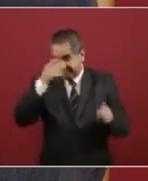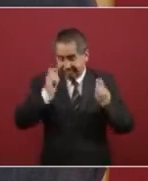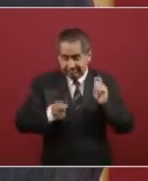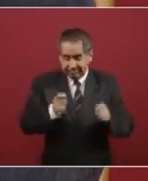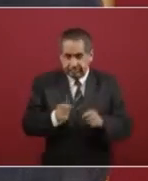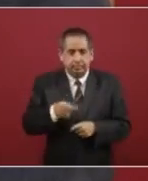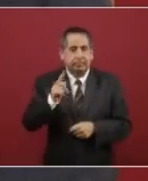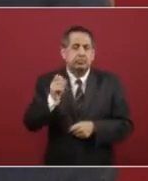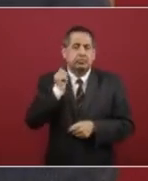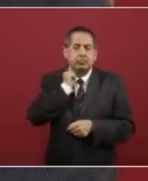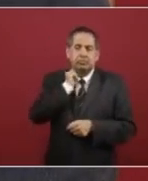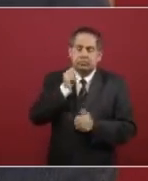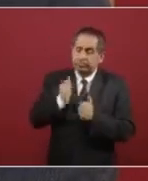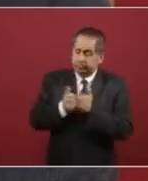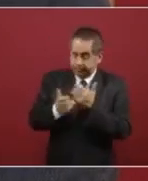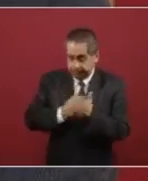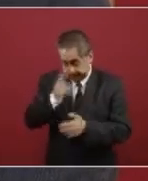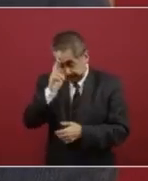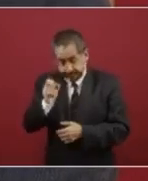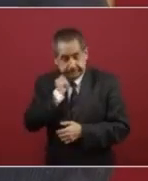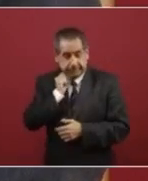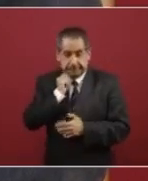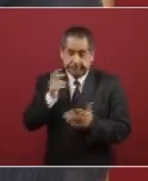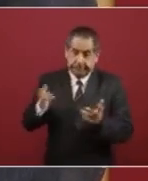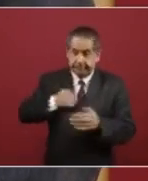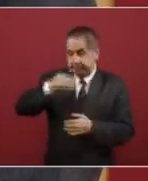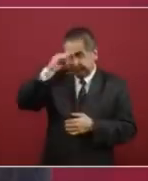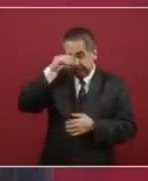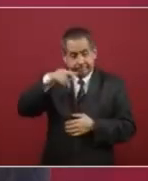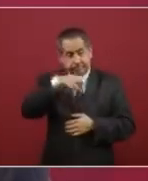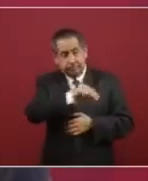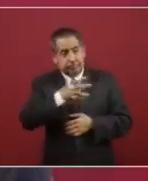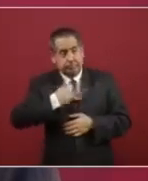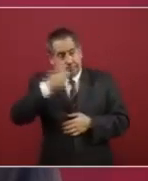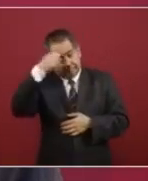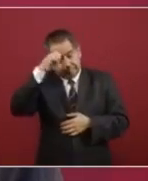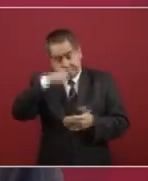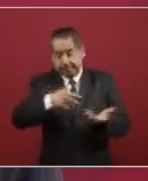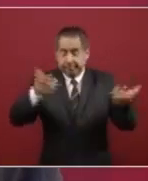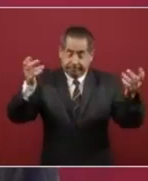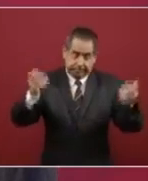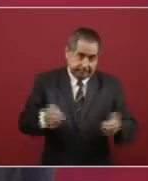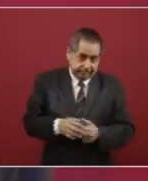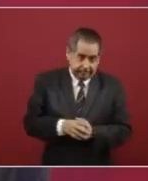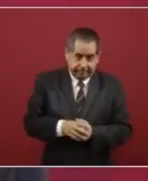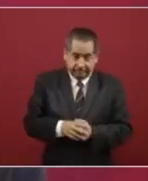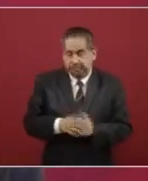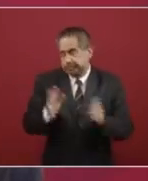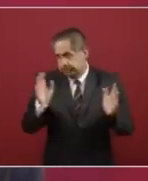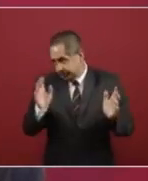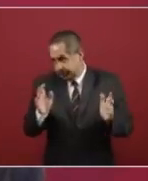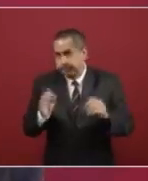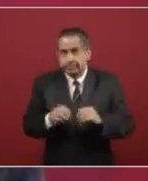los senadores, con todo respeto, consideraron que no tenía experiencia. Bueno,